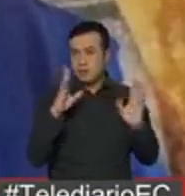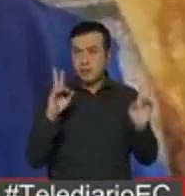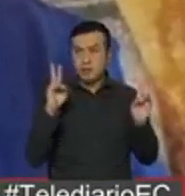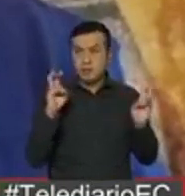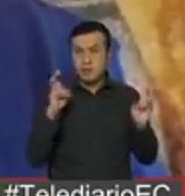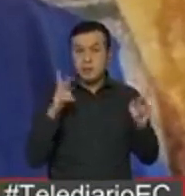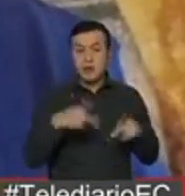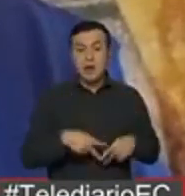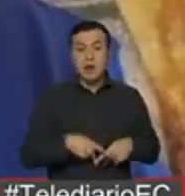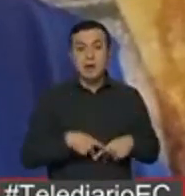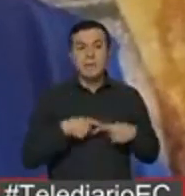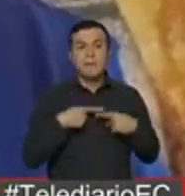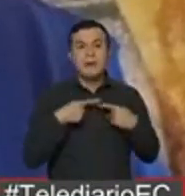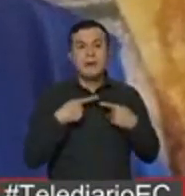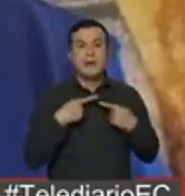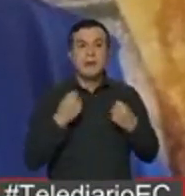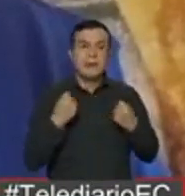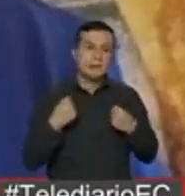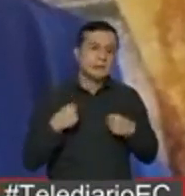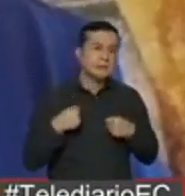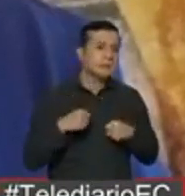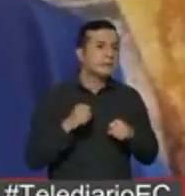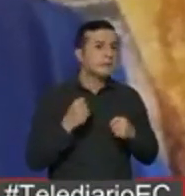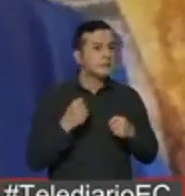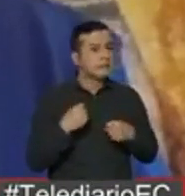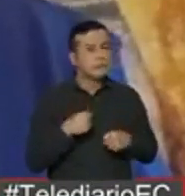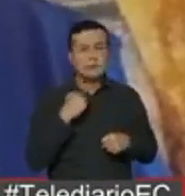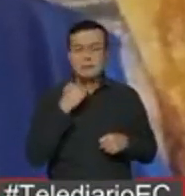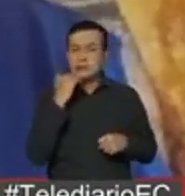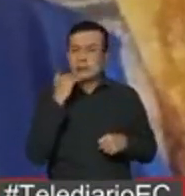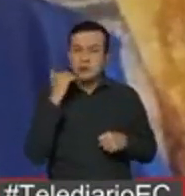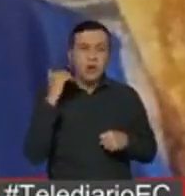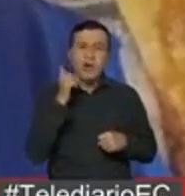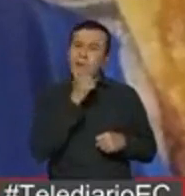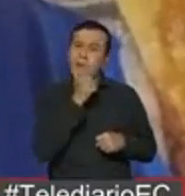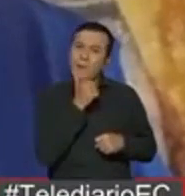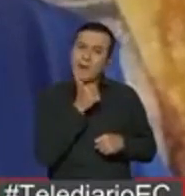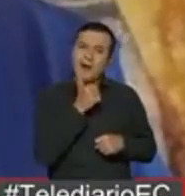sobrevivir. Sobrevivir de cualquier manera, probablemente